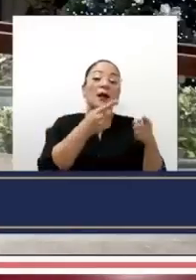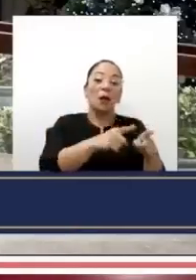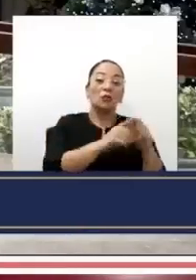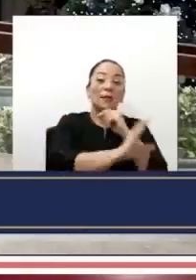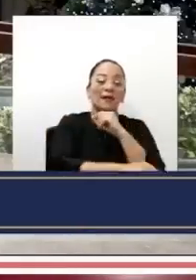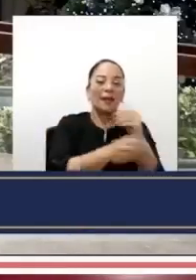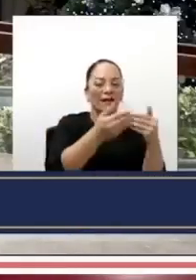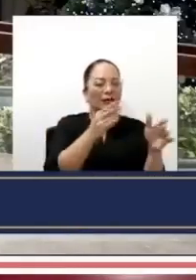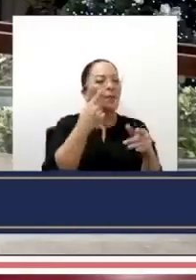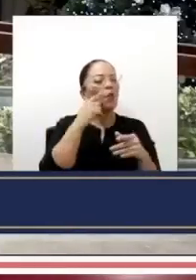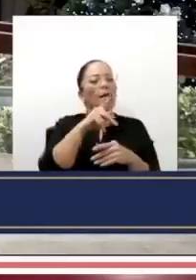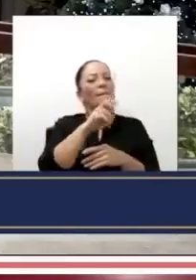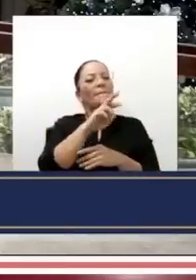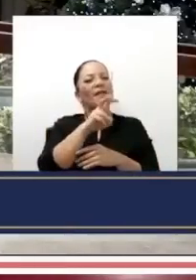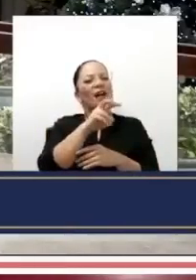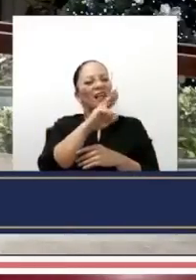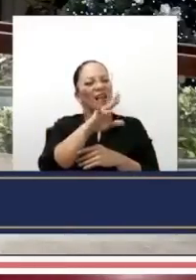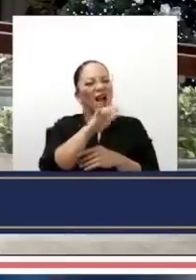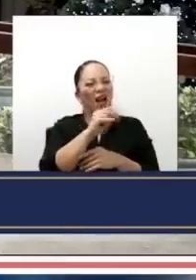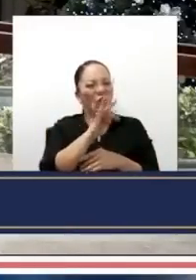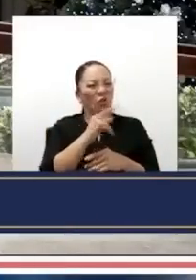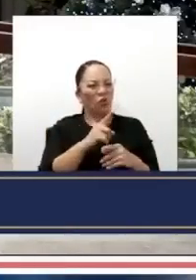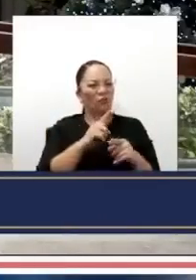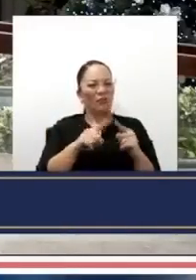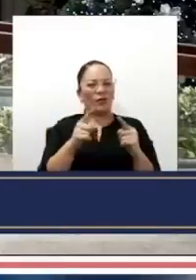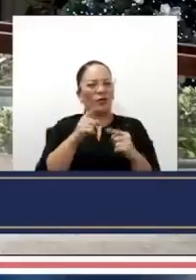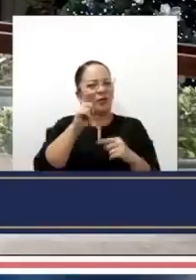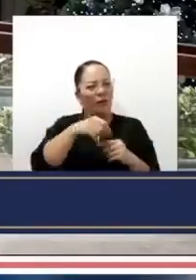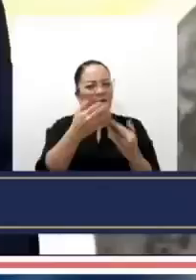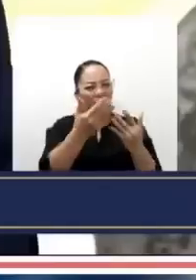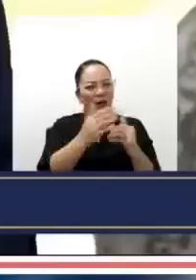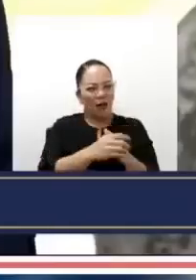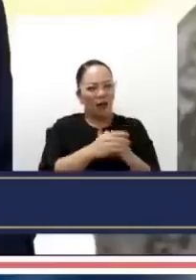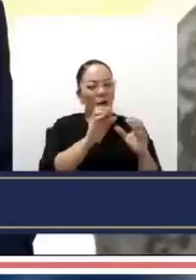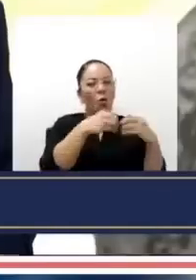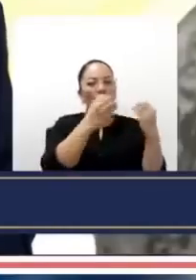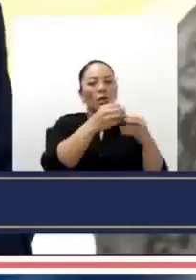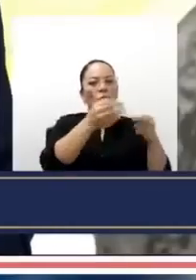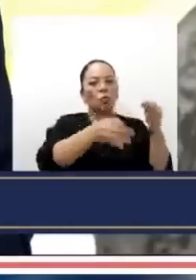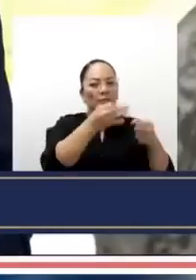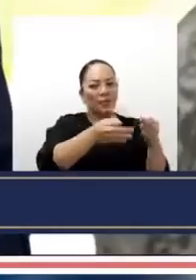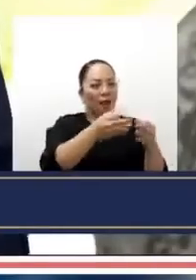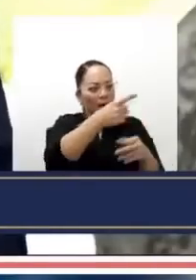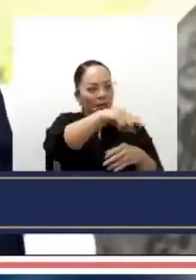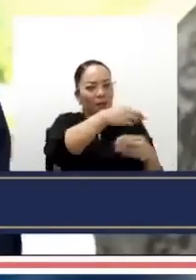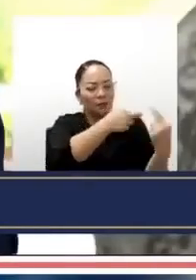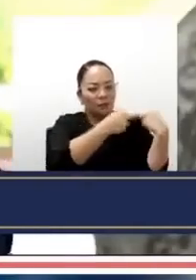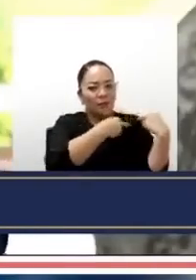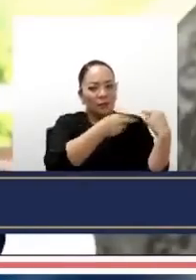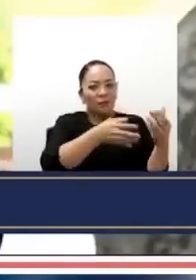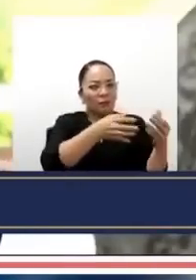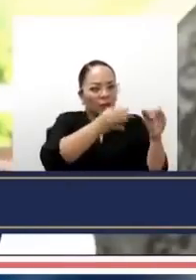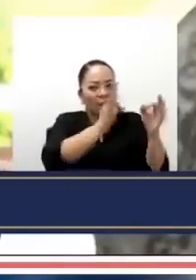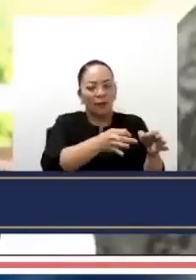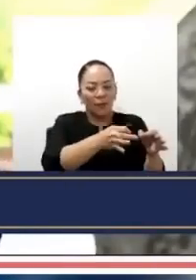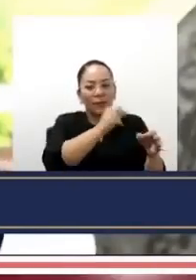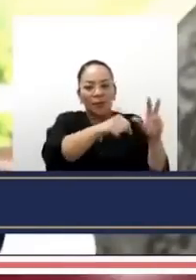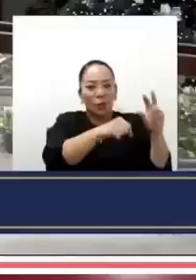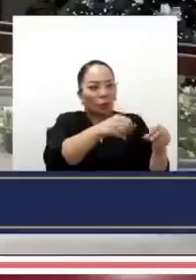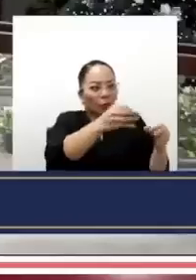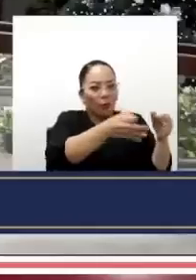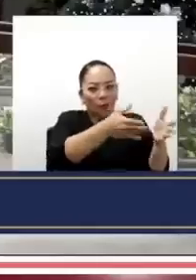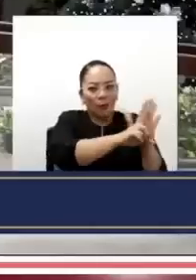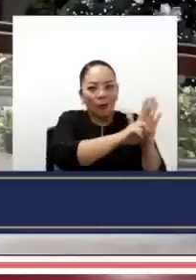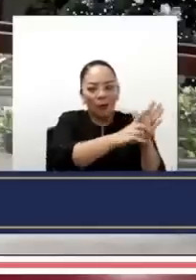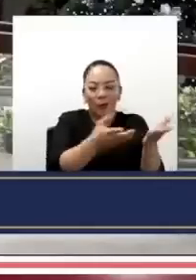es increíble. ¿Por qué no se espera a que los órganos judiciales competentes determinen la juridicidad o no? Bueno.